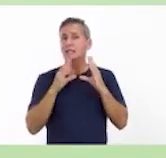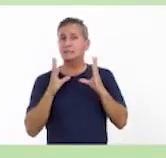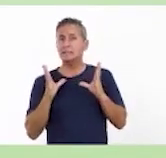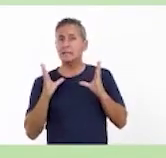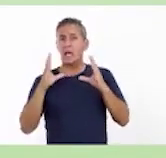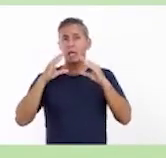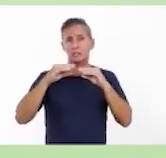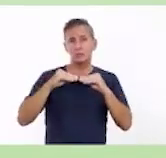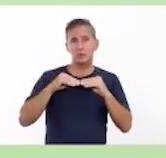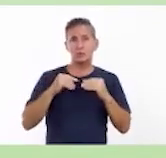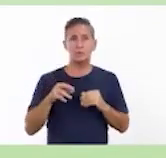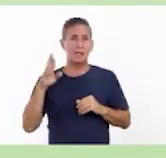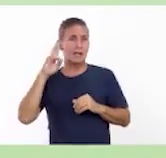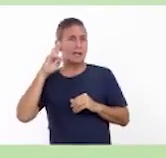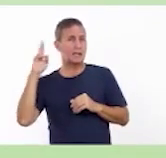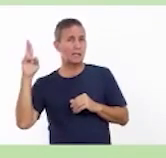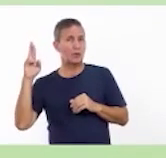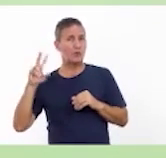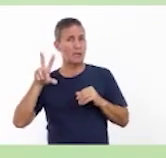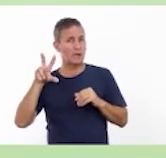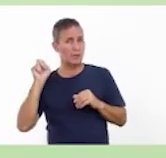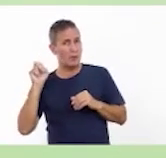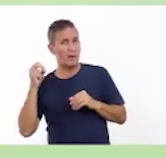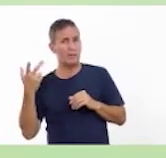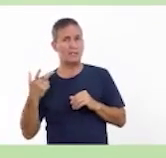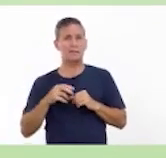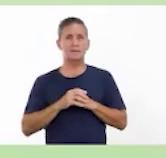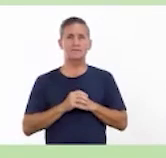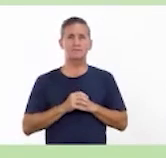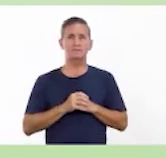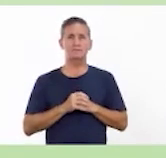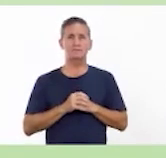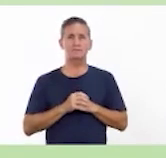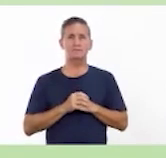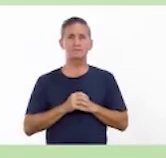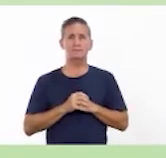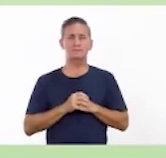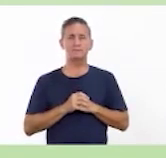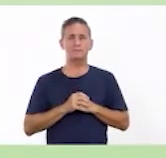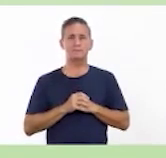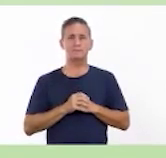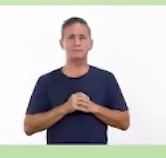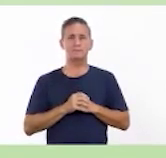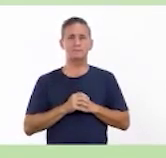a volver atrás para recordar nuevamente